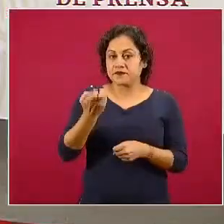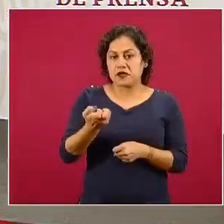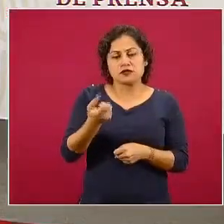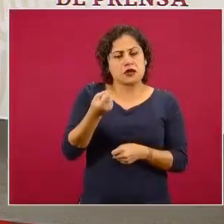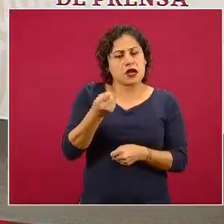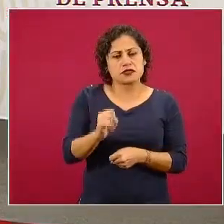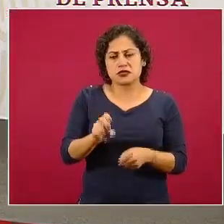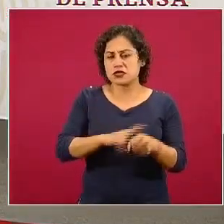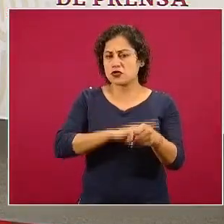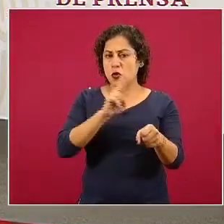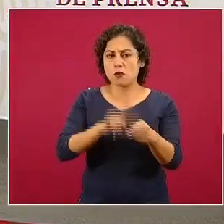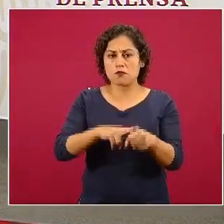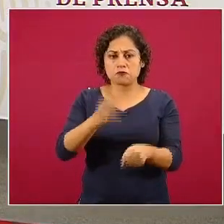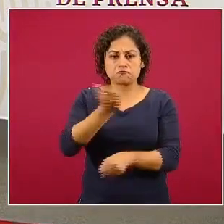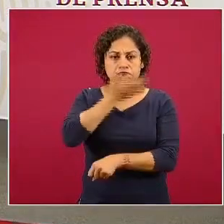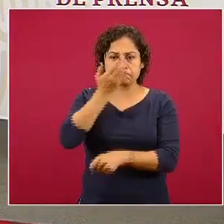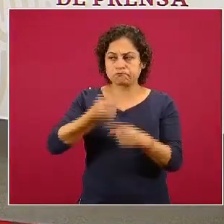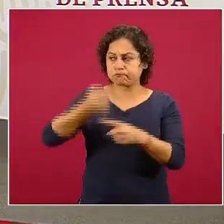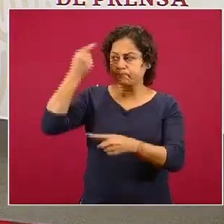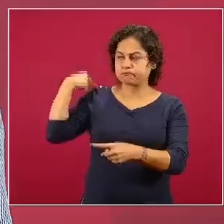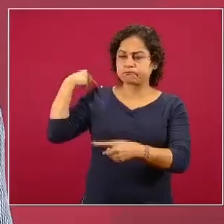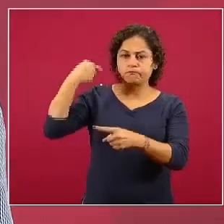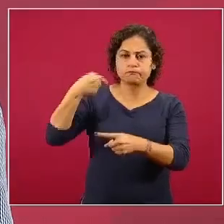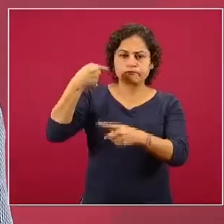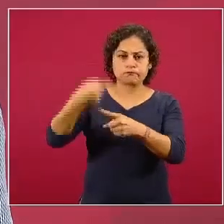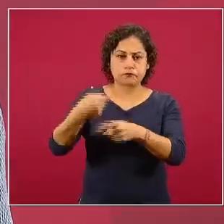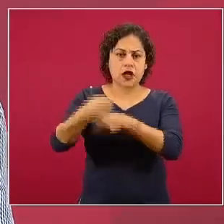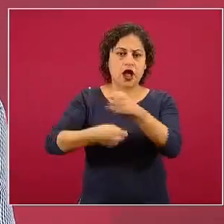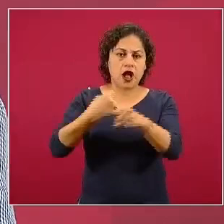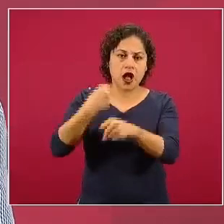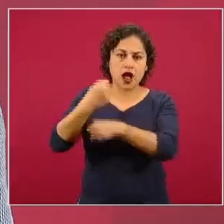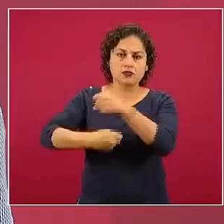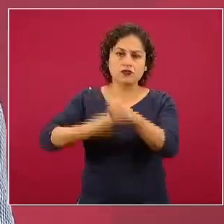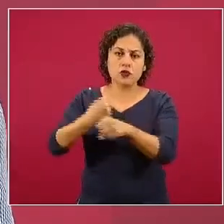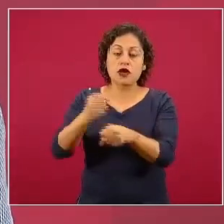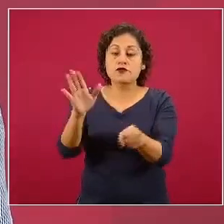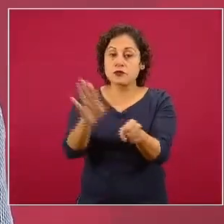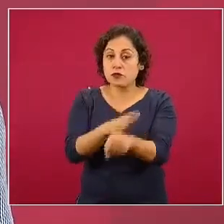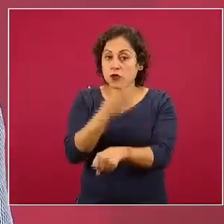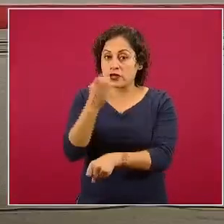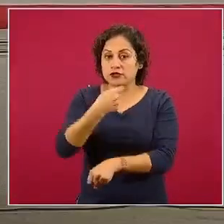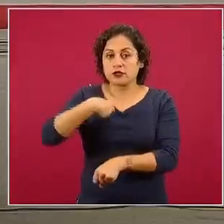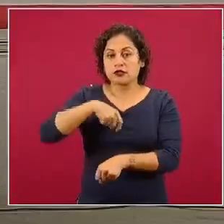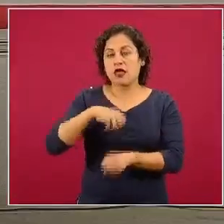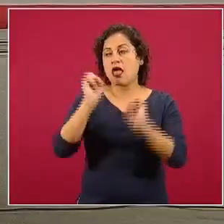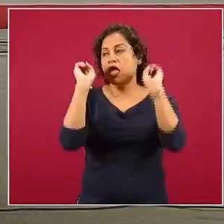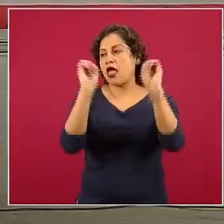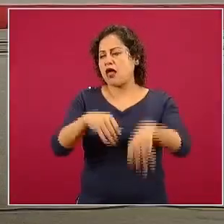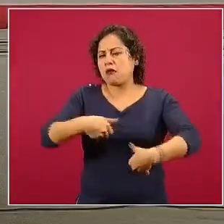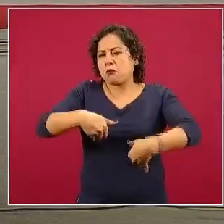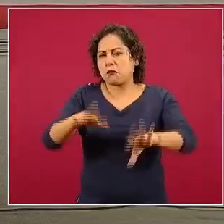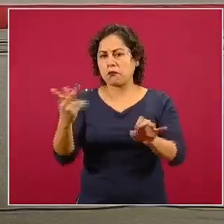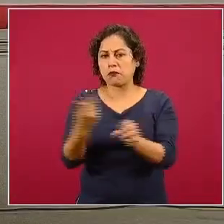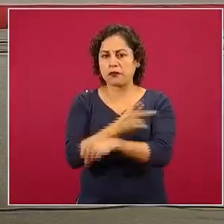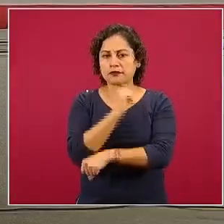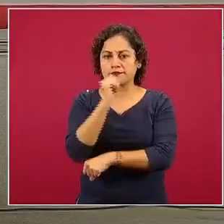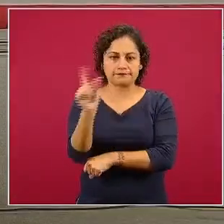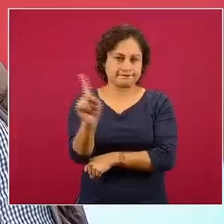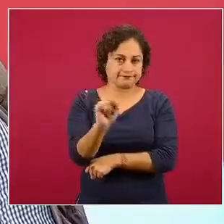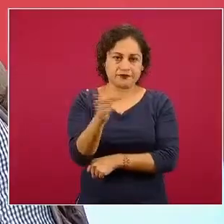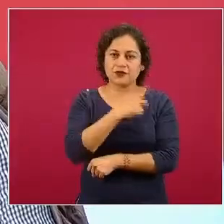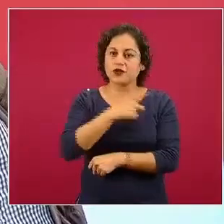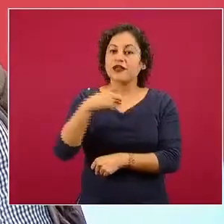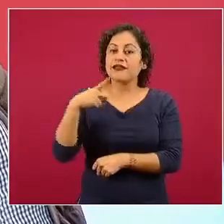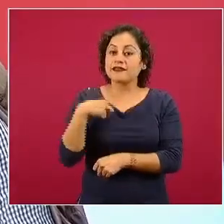temporadas invernales. Por eso no debemos de perder la vigilancia virológica que se puede hacer solamente